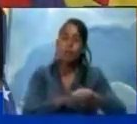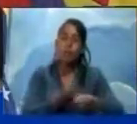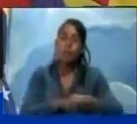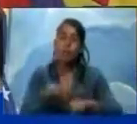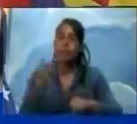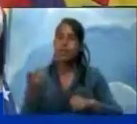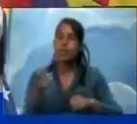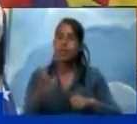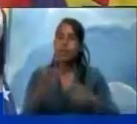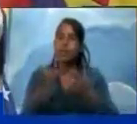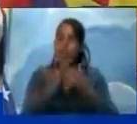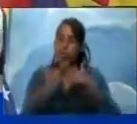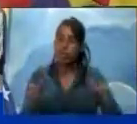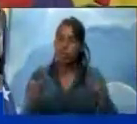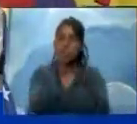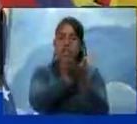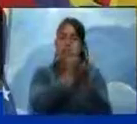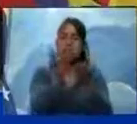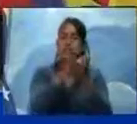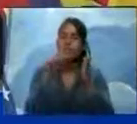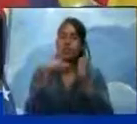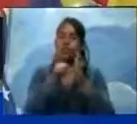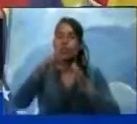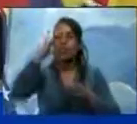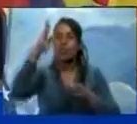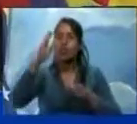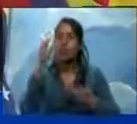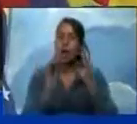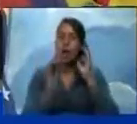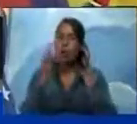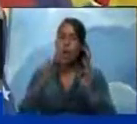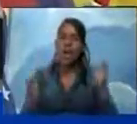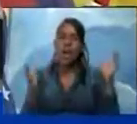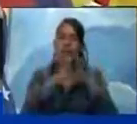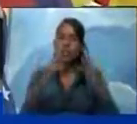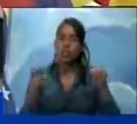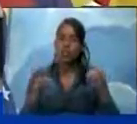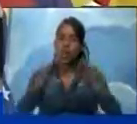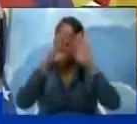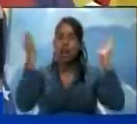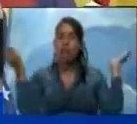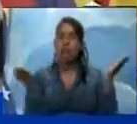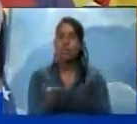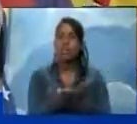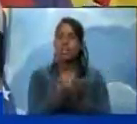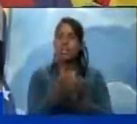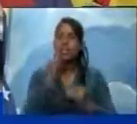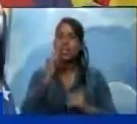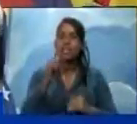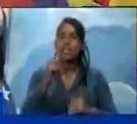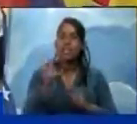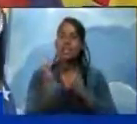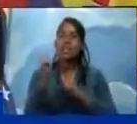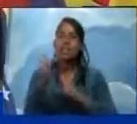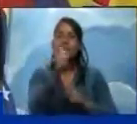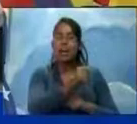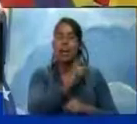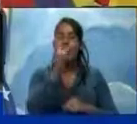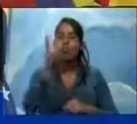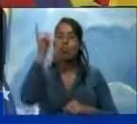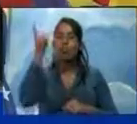que los libros se abrirán, donde Dios va a juzgar a toda la humanidad, y cada uno